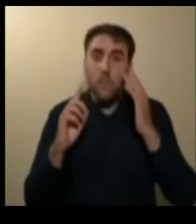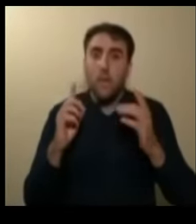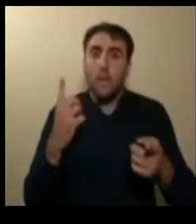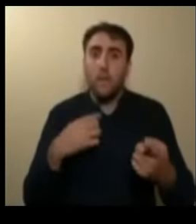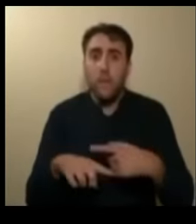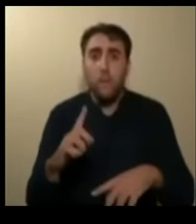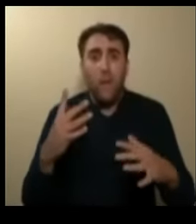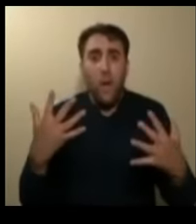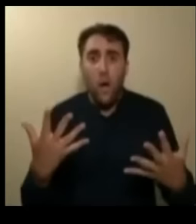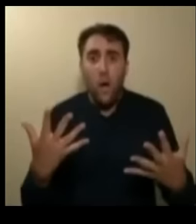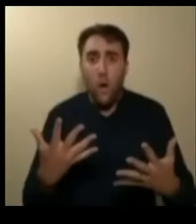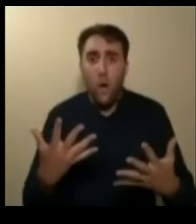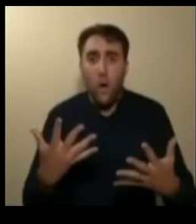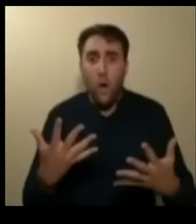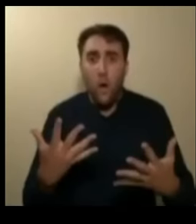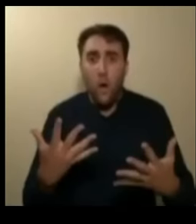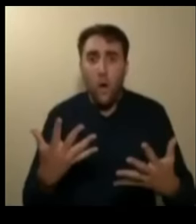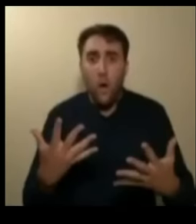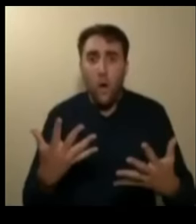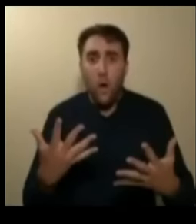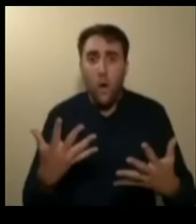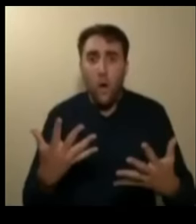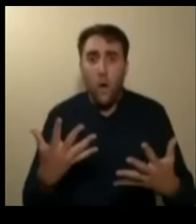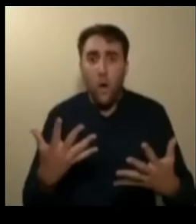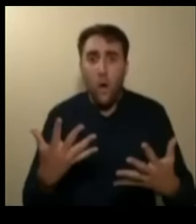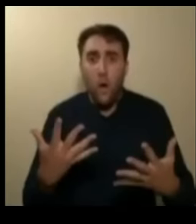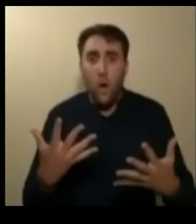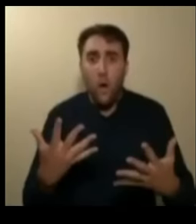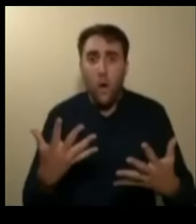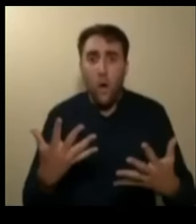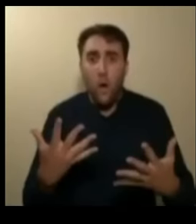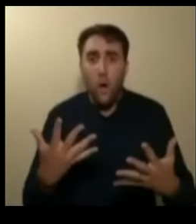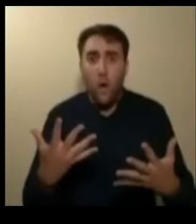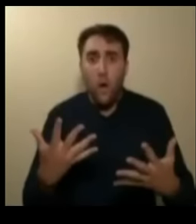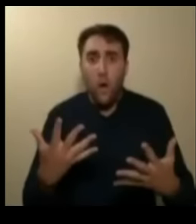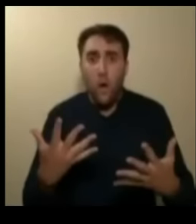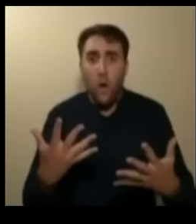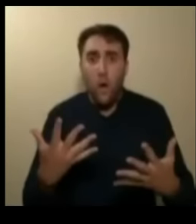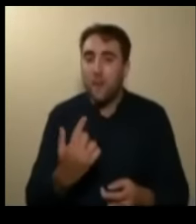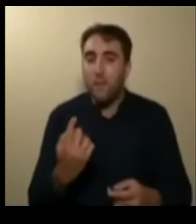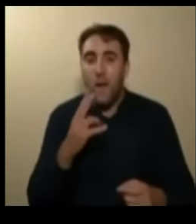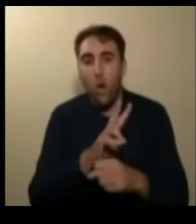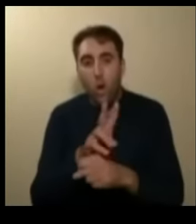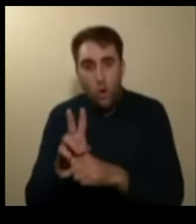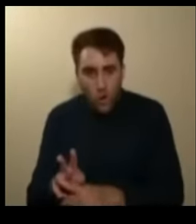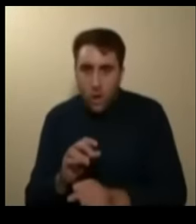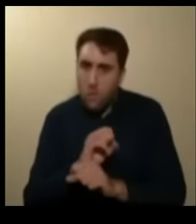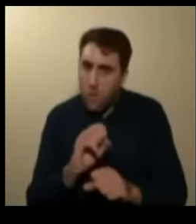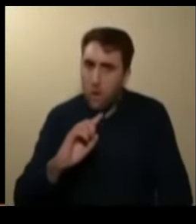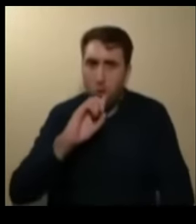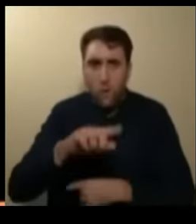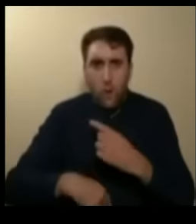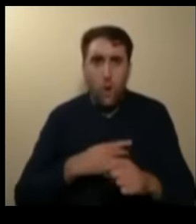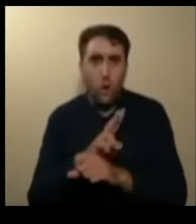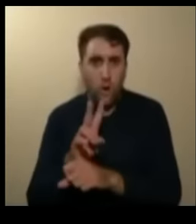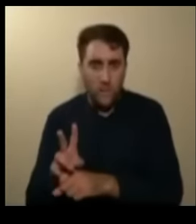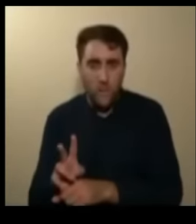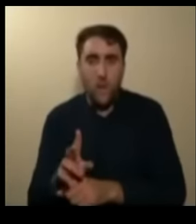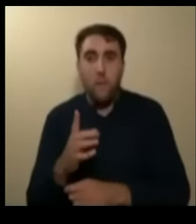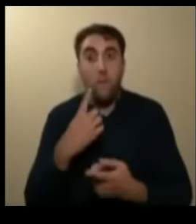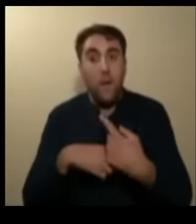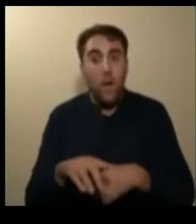los organismos de contralor, a través de los mecanismos que tenemos por delante para controlar, se controla. Ahora,